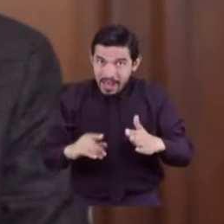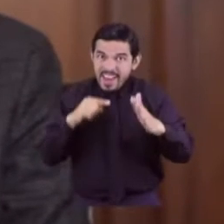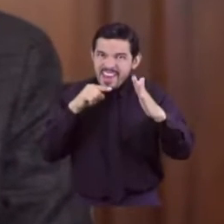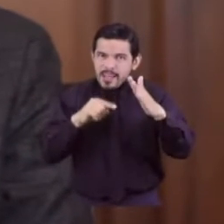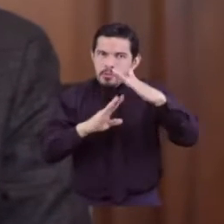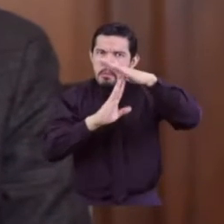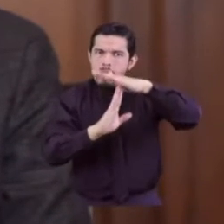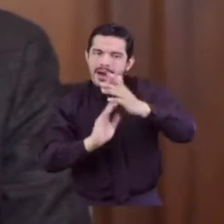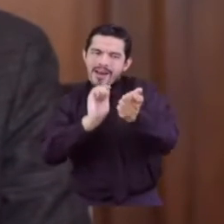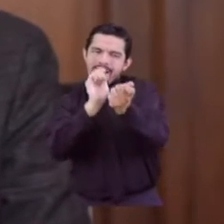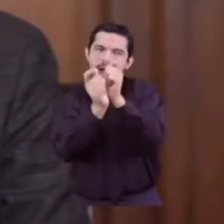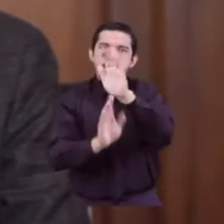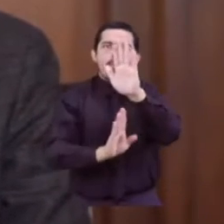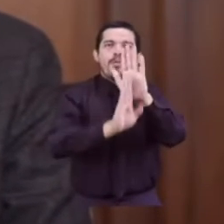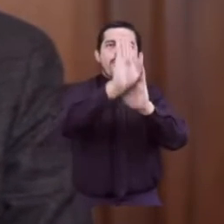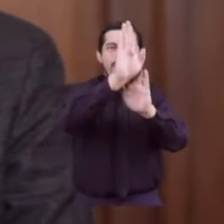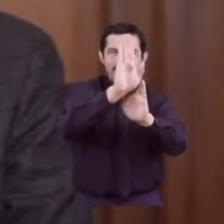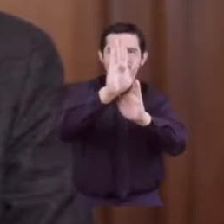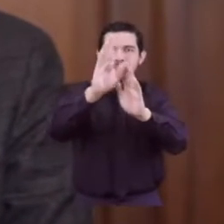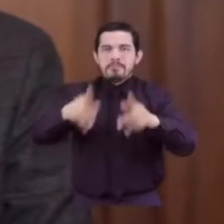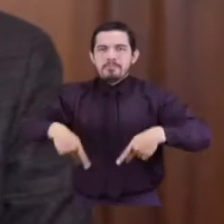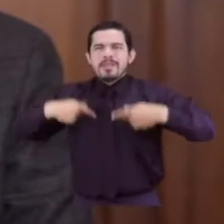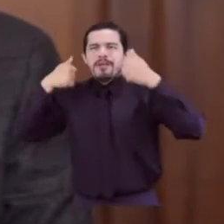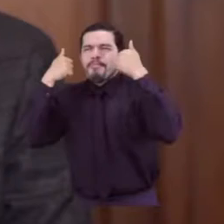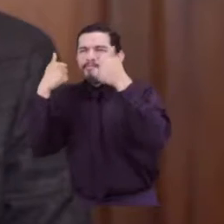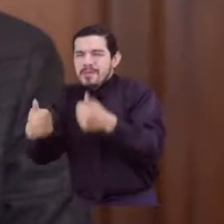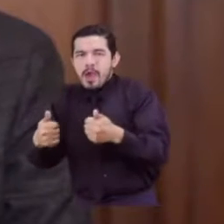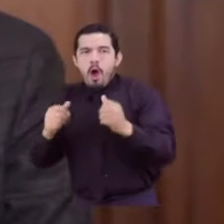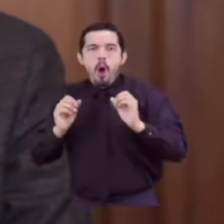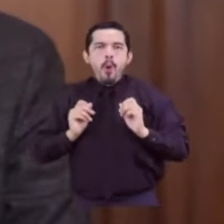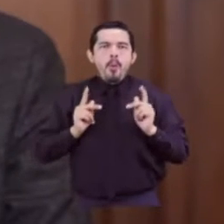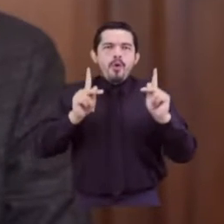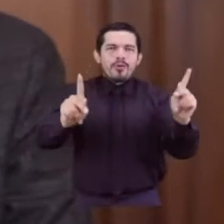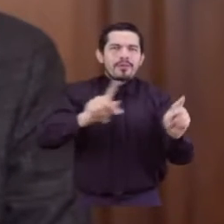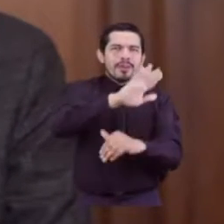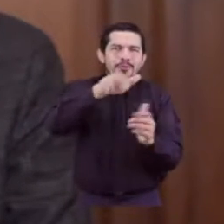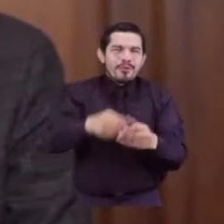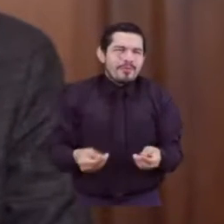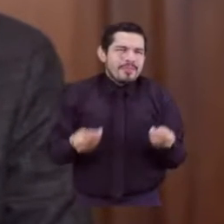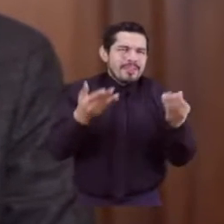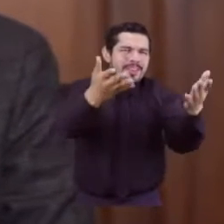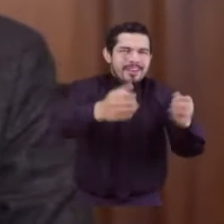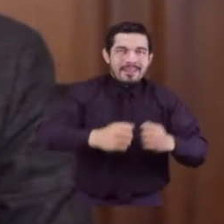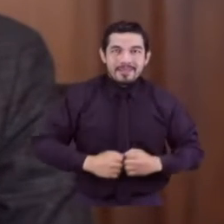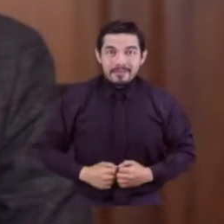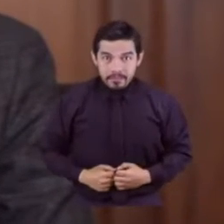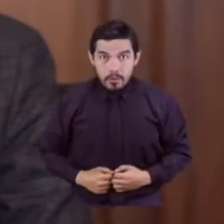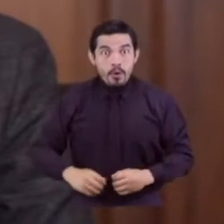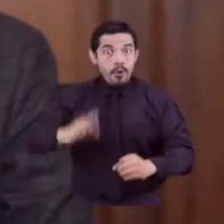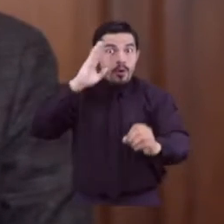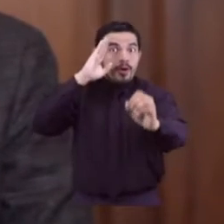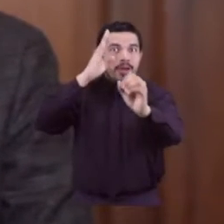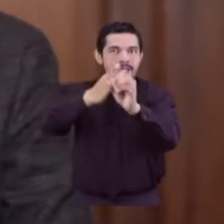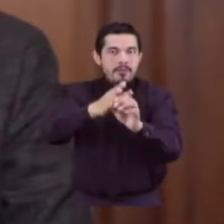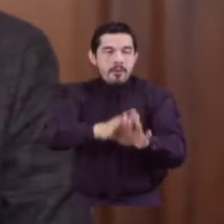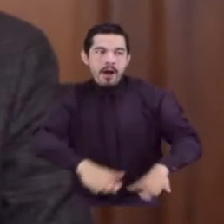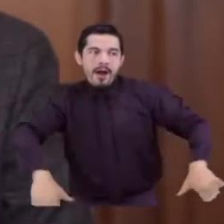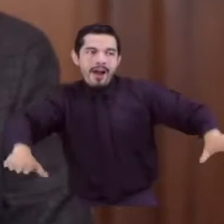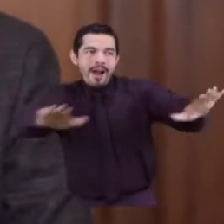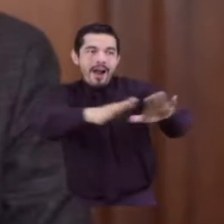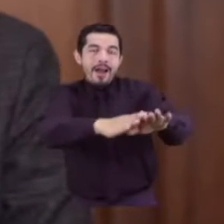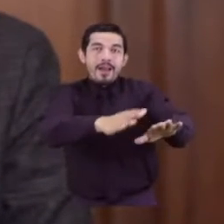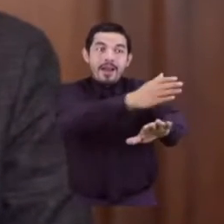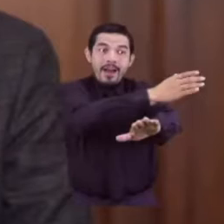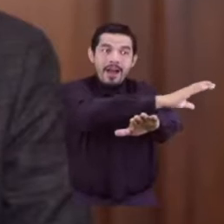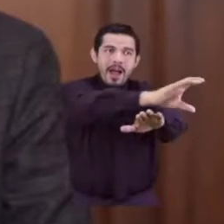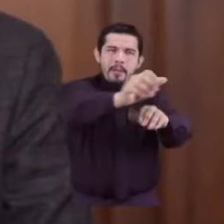conseguido en progreso, bienestar y oportunidades para todos. Vamos a hacer del